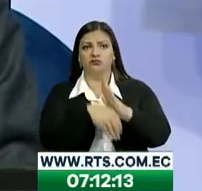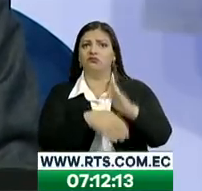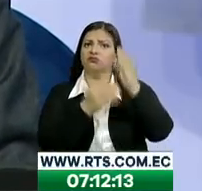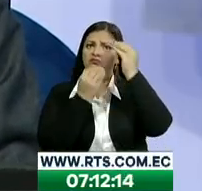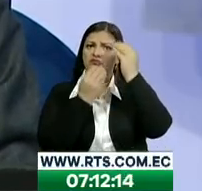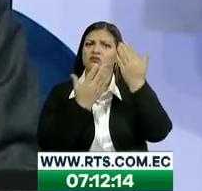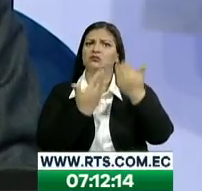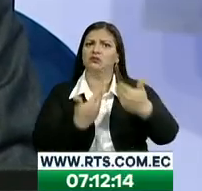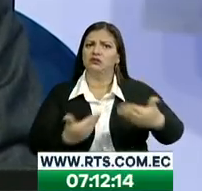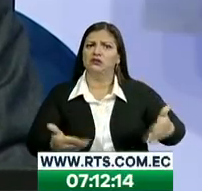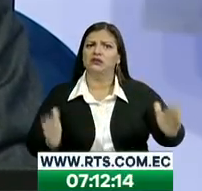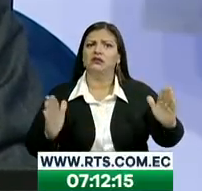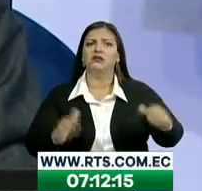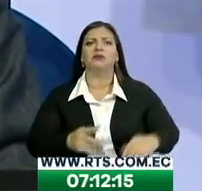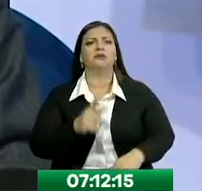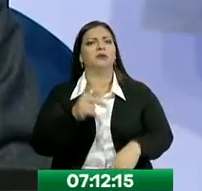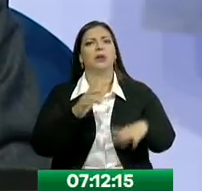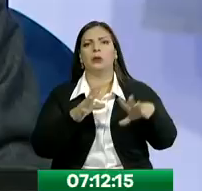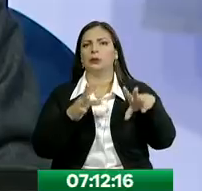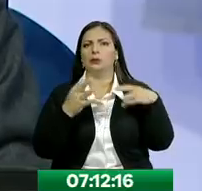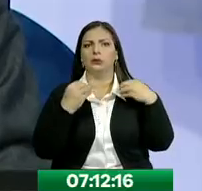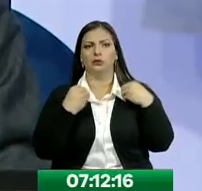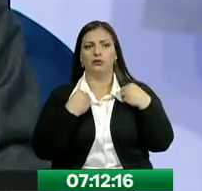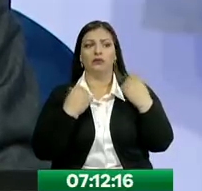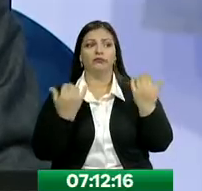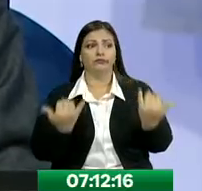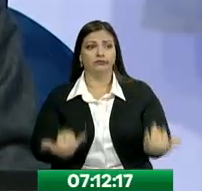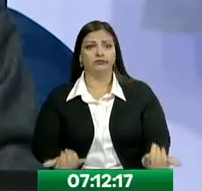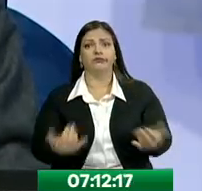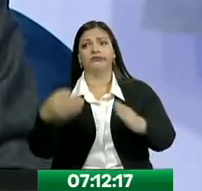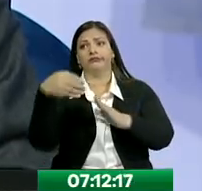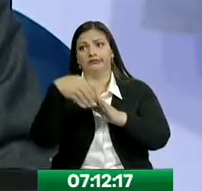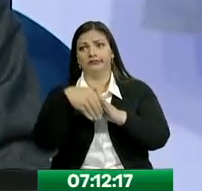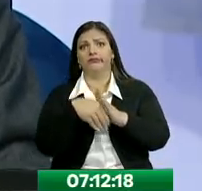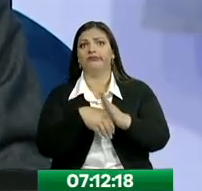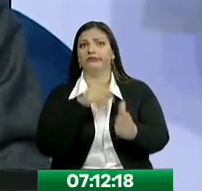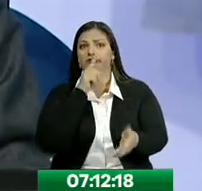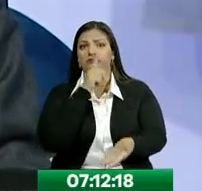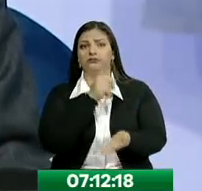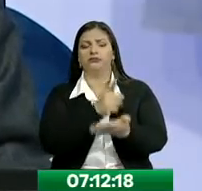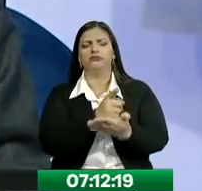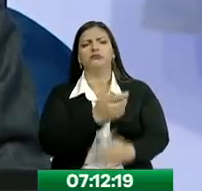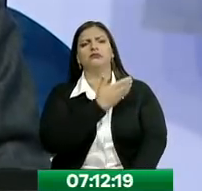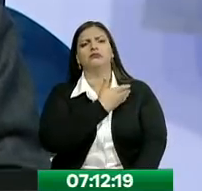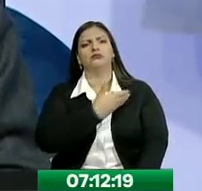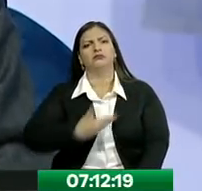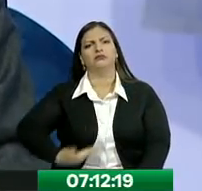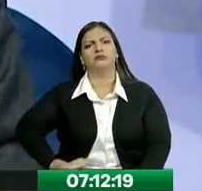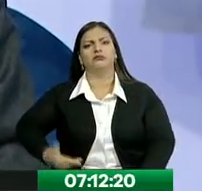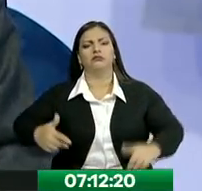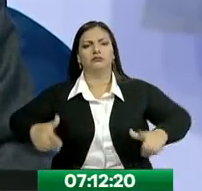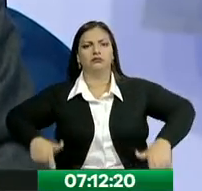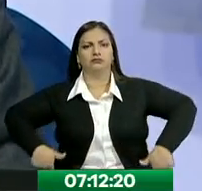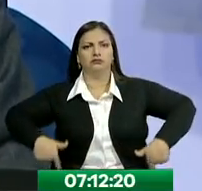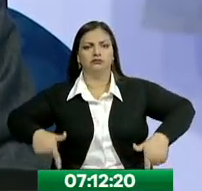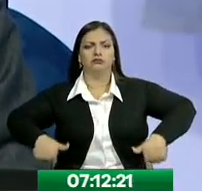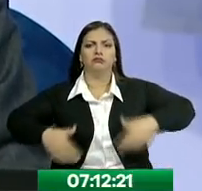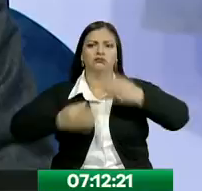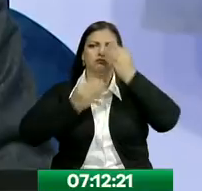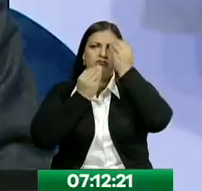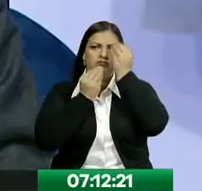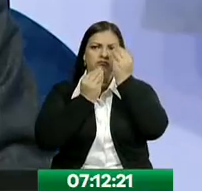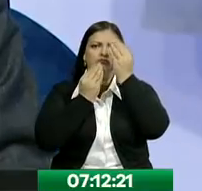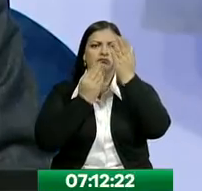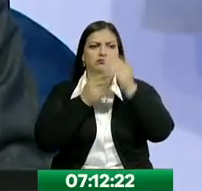pagando la factura y la vamos a seguir pagando. El presidente Lenín Moreno habló justamente que nos han dejado a cada uno de los ecuatorianos que están